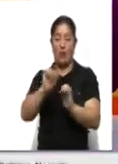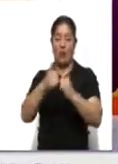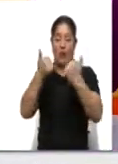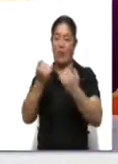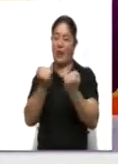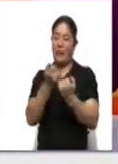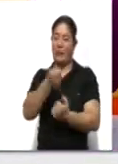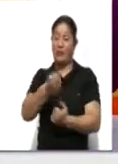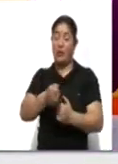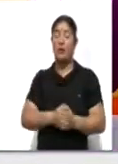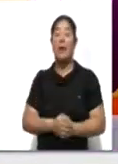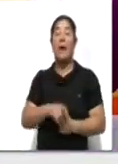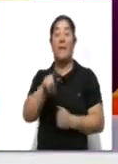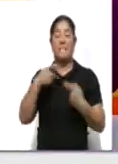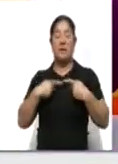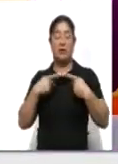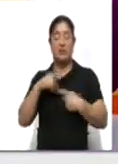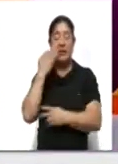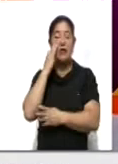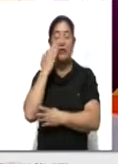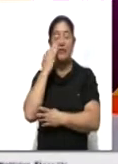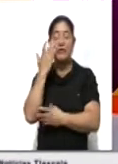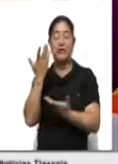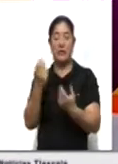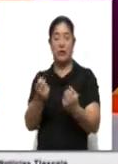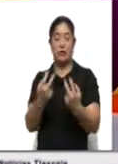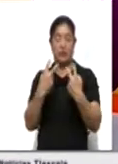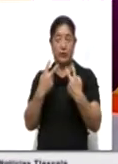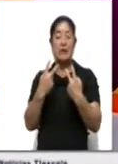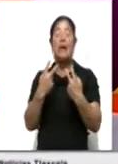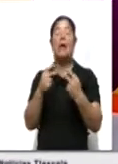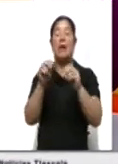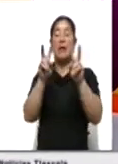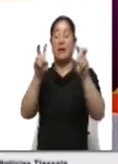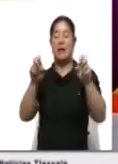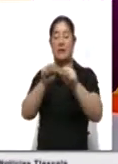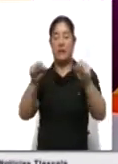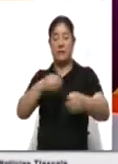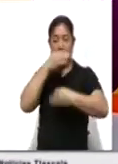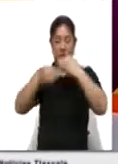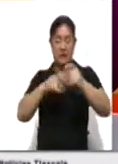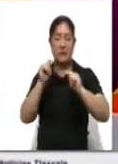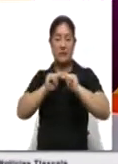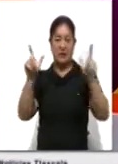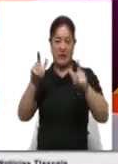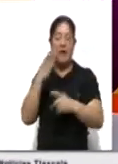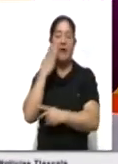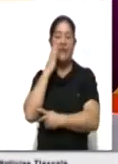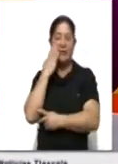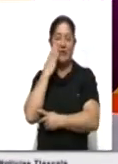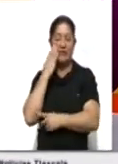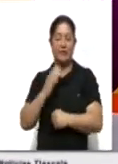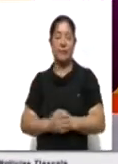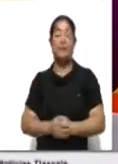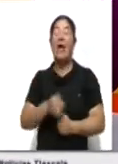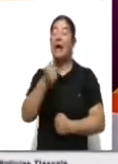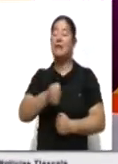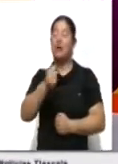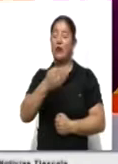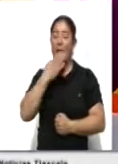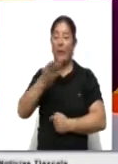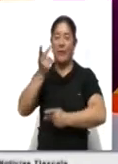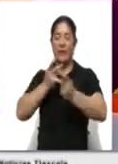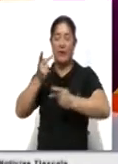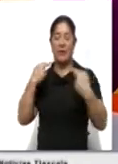y a quienes nos siguen a través de la cuenta de Facebook Sistema de Noticias Tlaxcala, estaremos muy pendientes de sus comentarios. Saludo y le doy la